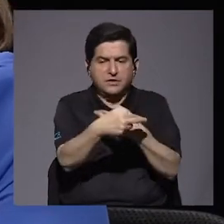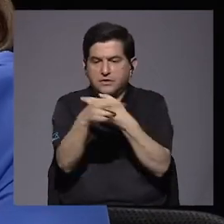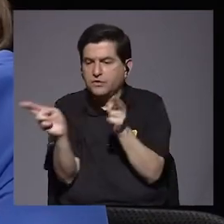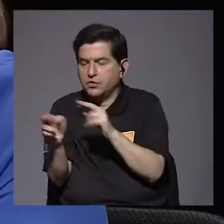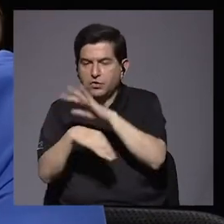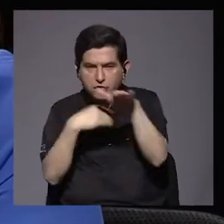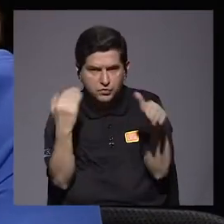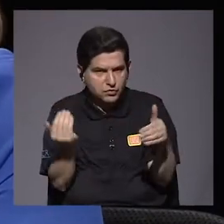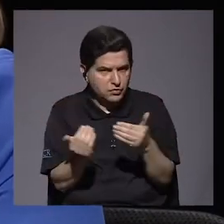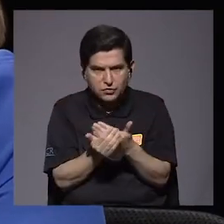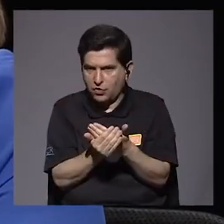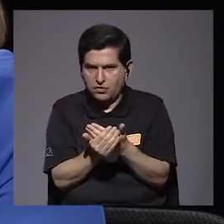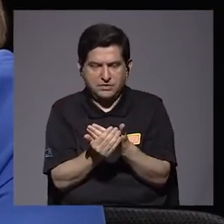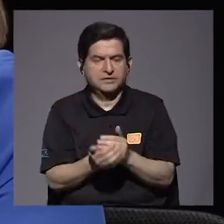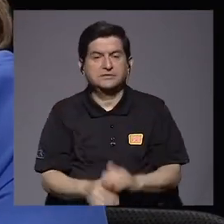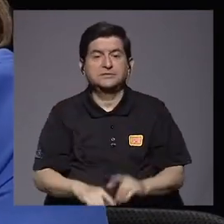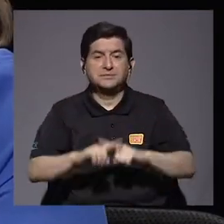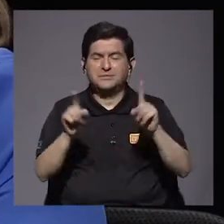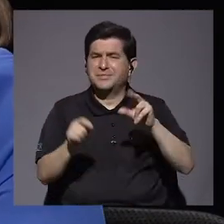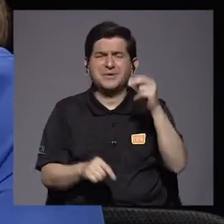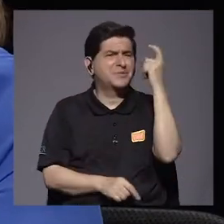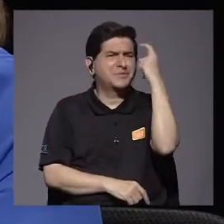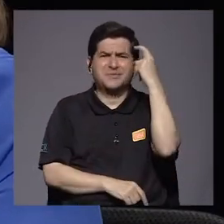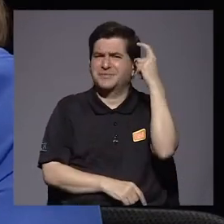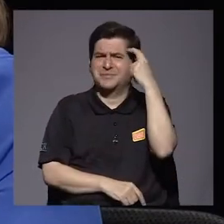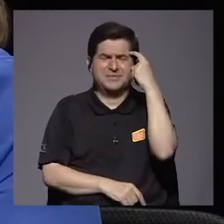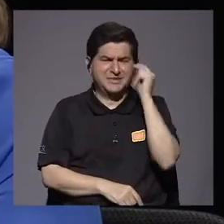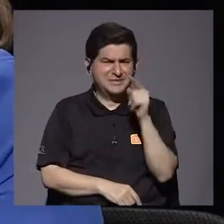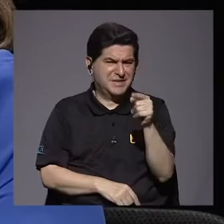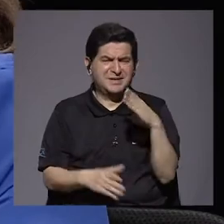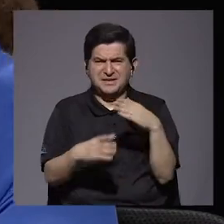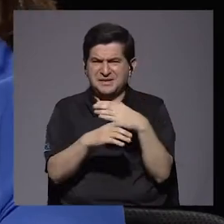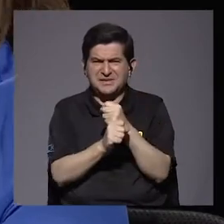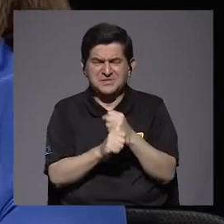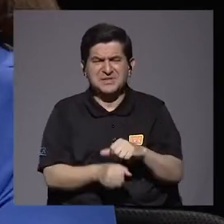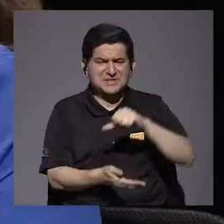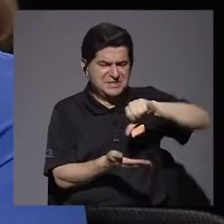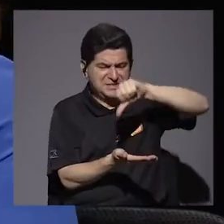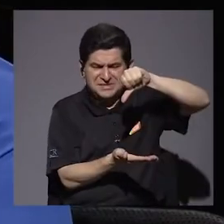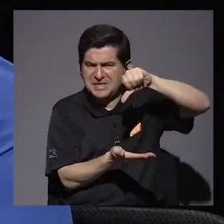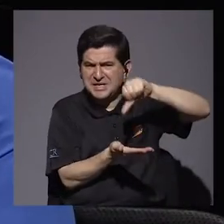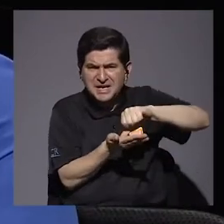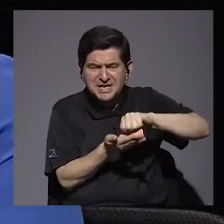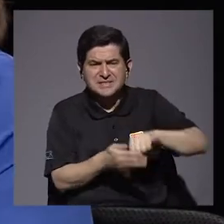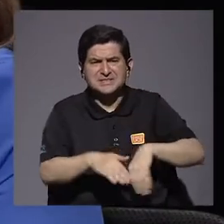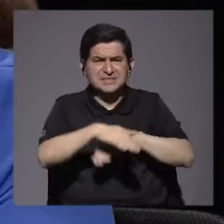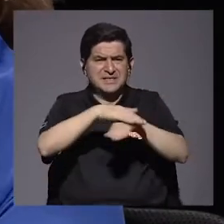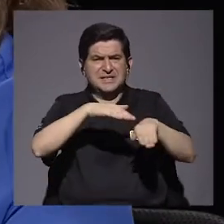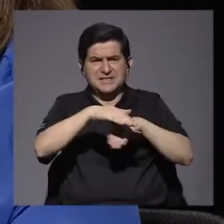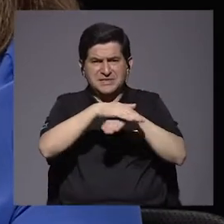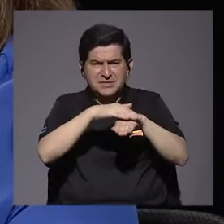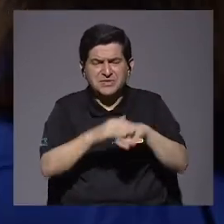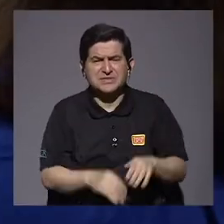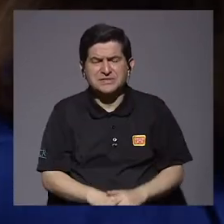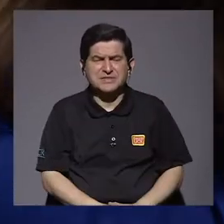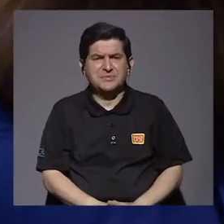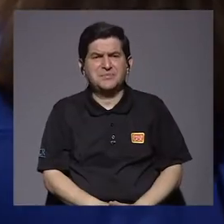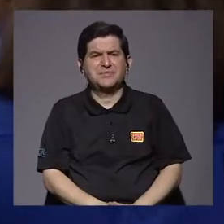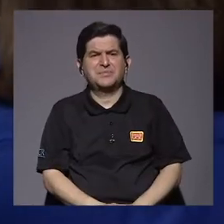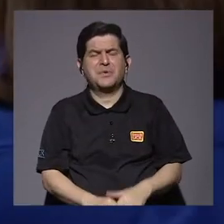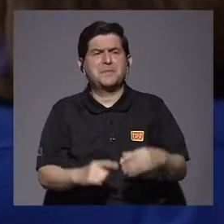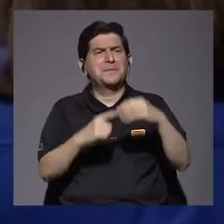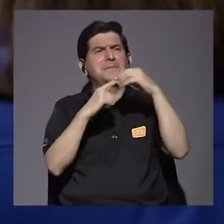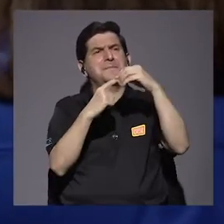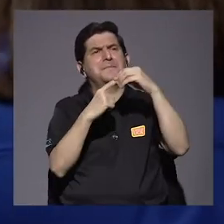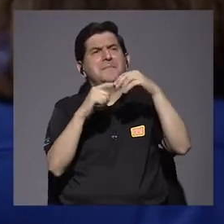regiones, absolutamente todas las regiones, pero no pensando que eso se hace desde el centro de nuestro campus, digamos, lo que se ha llamado